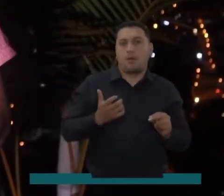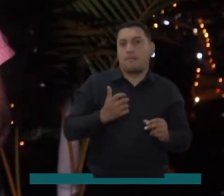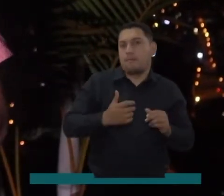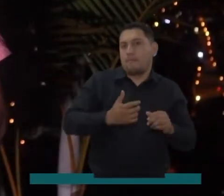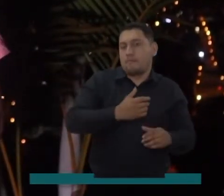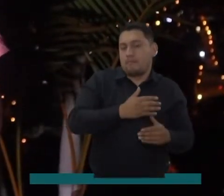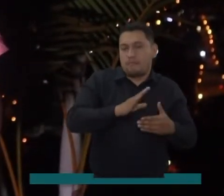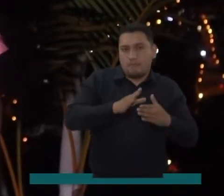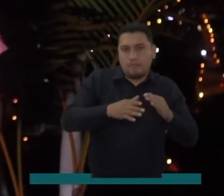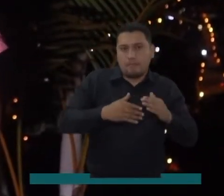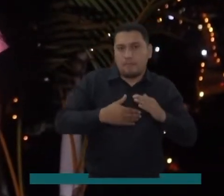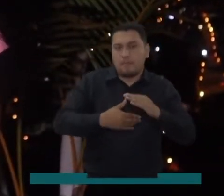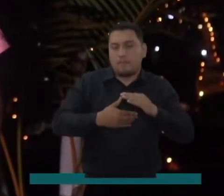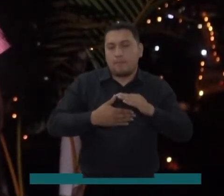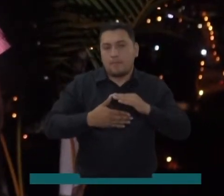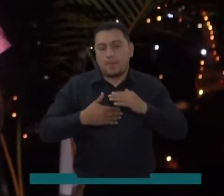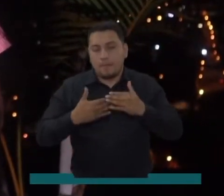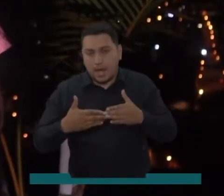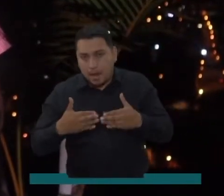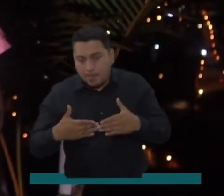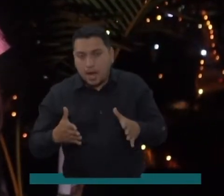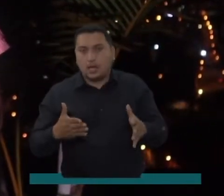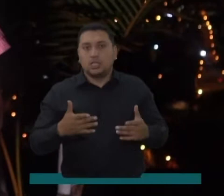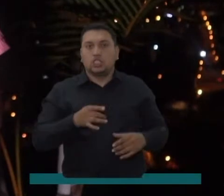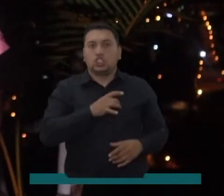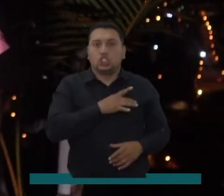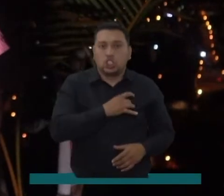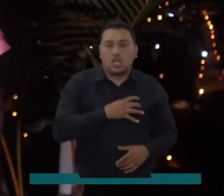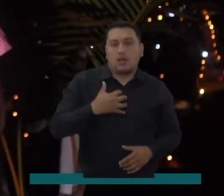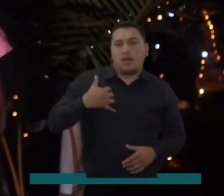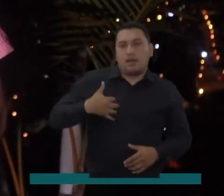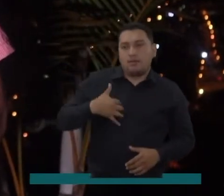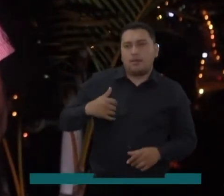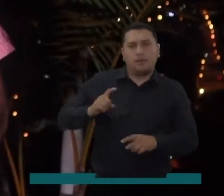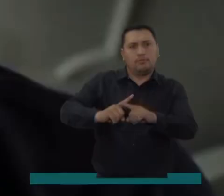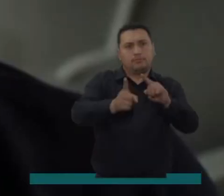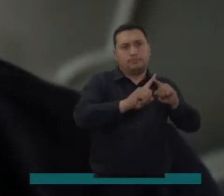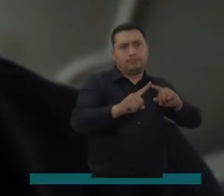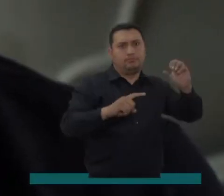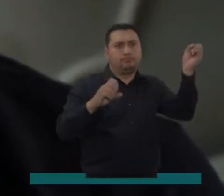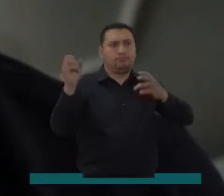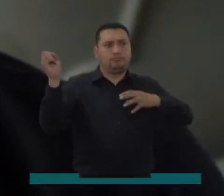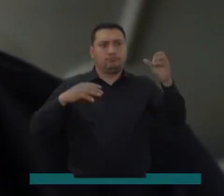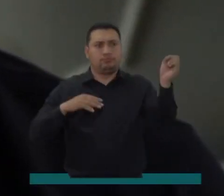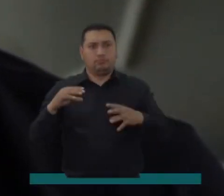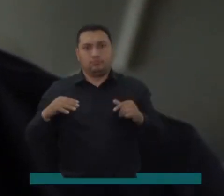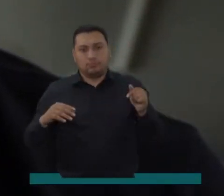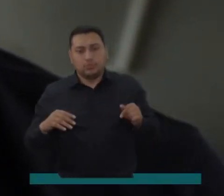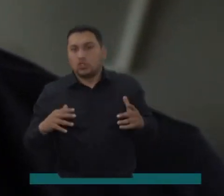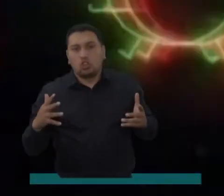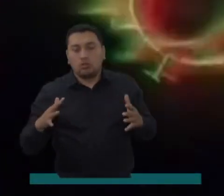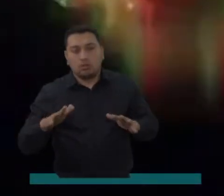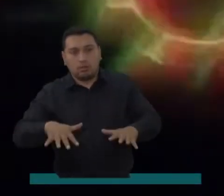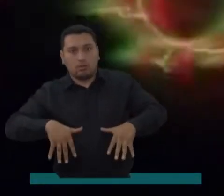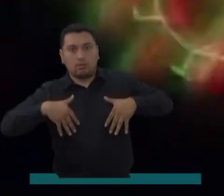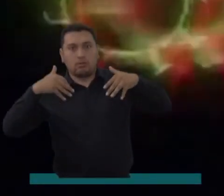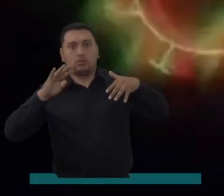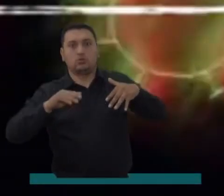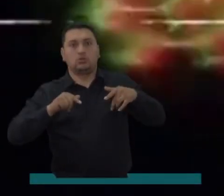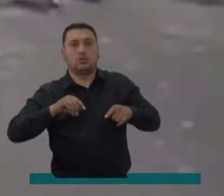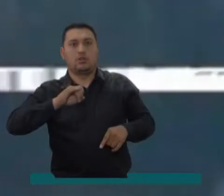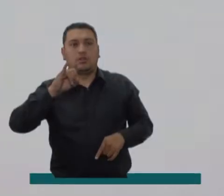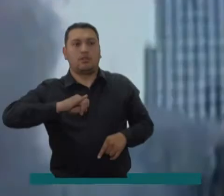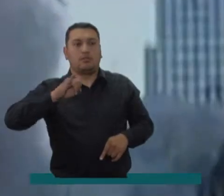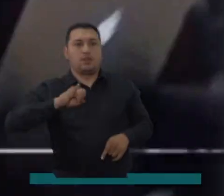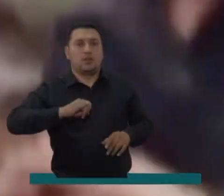Argentina, que fueron países que nos han apoyado y han enviado sus trabajos a nuestro festival. El festival se llevará a cabo en auditorios de Ibagué,